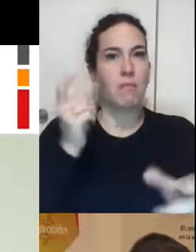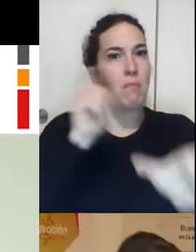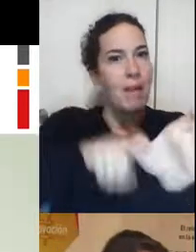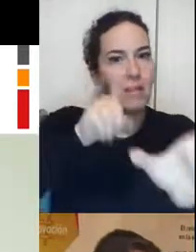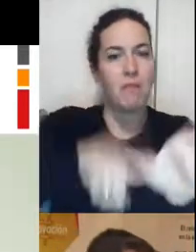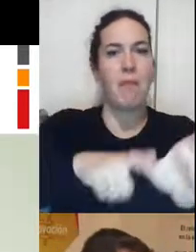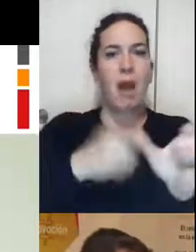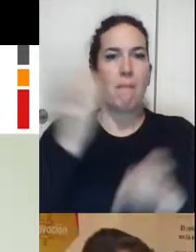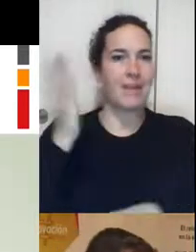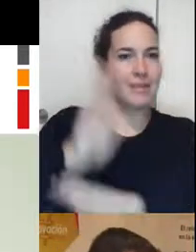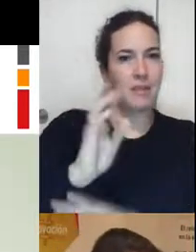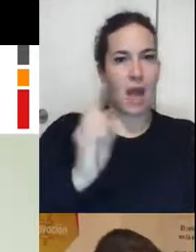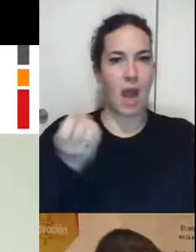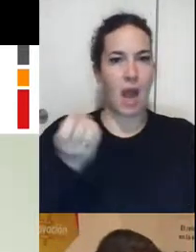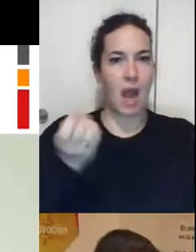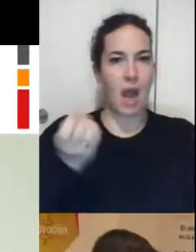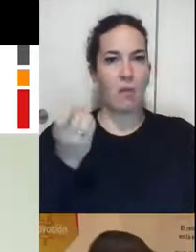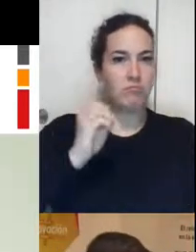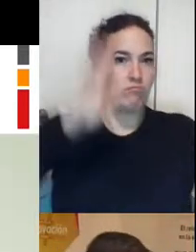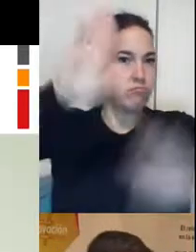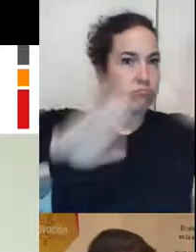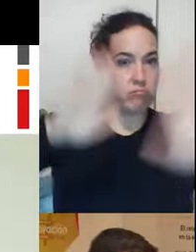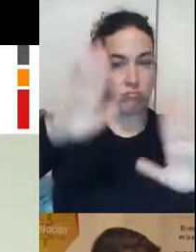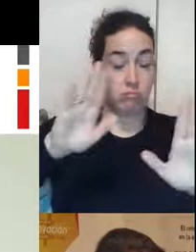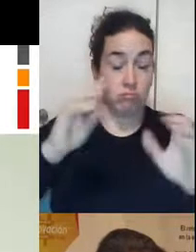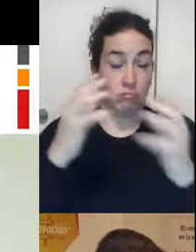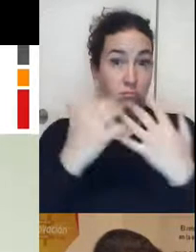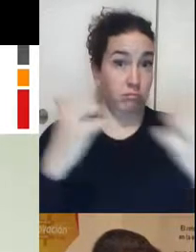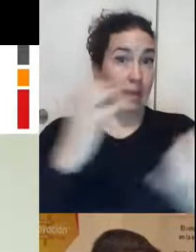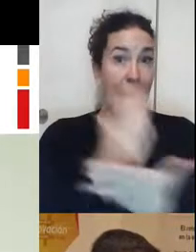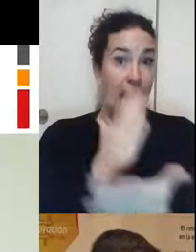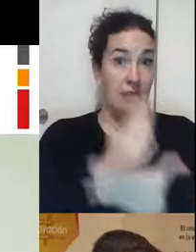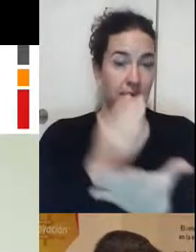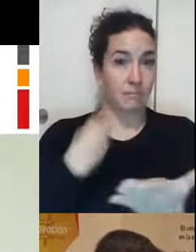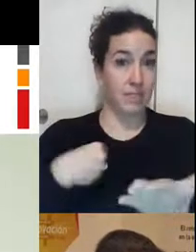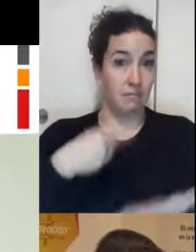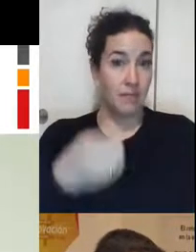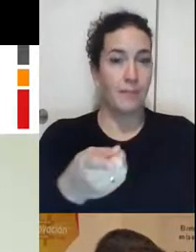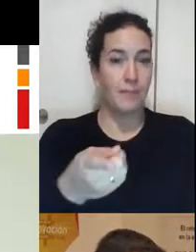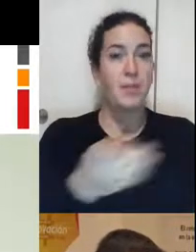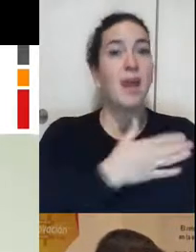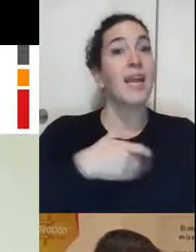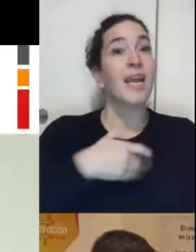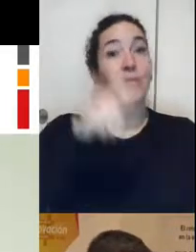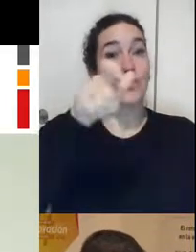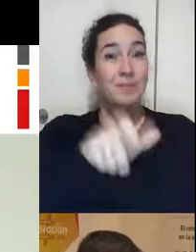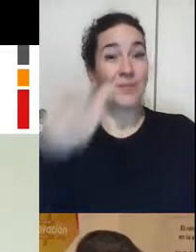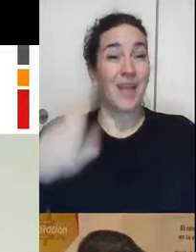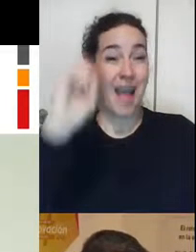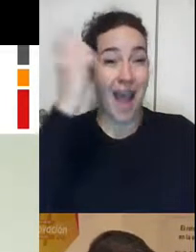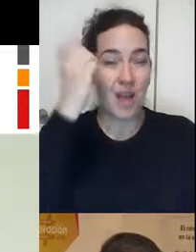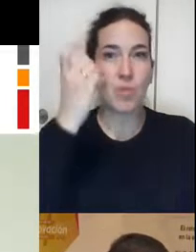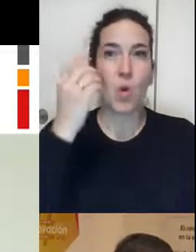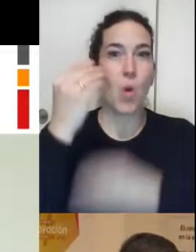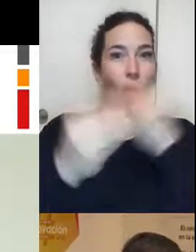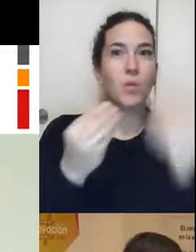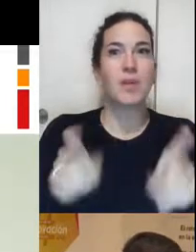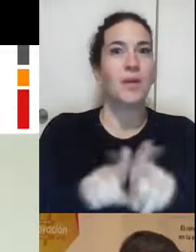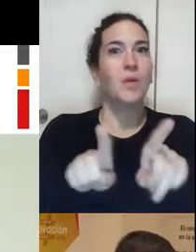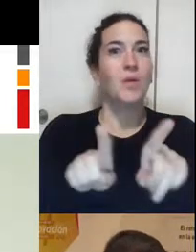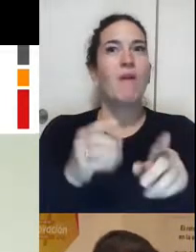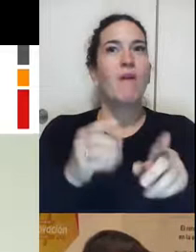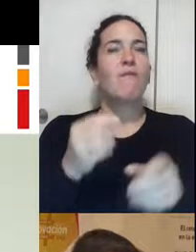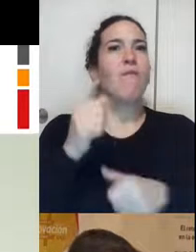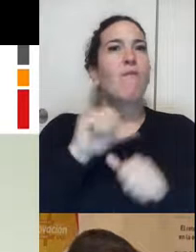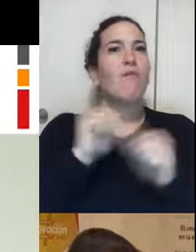las aulas. Y, bueno, creemos que los estudiantes en este sentido los utilizarían como eso, ¿no? Como un método de expresión,